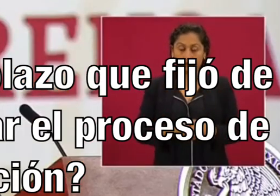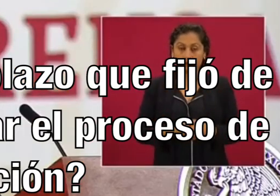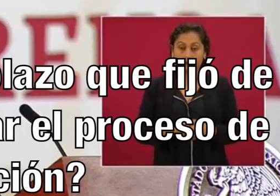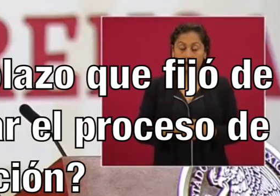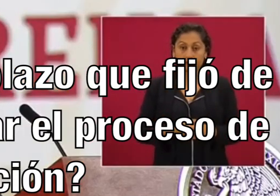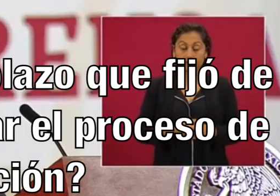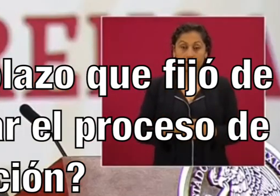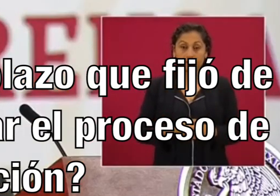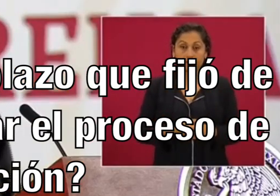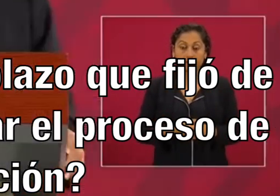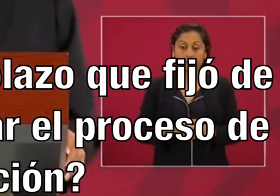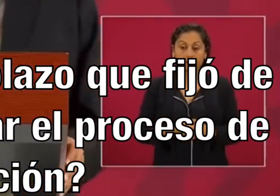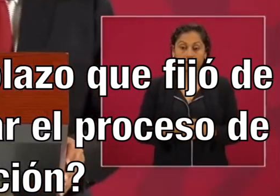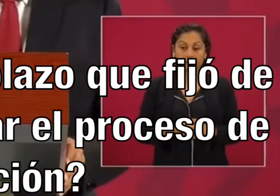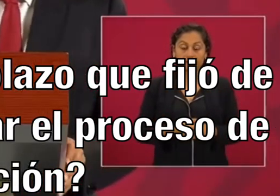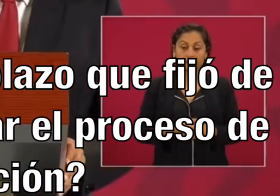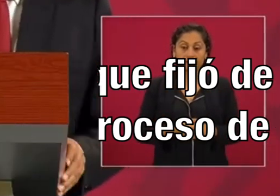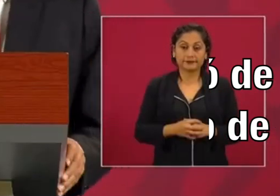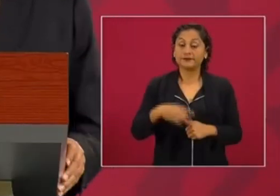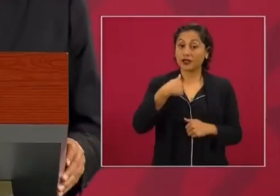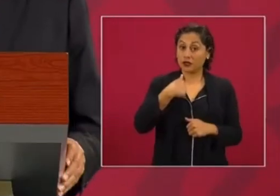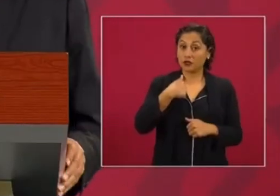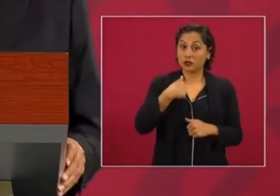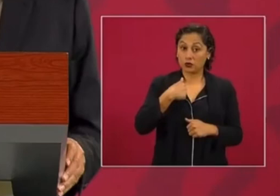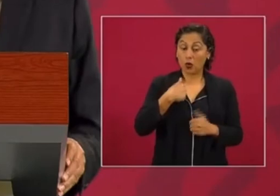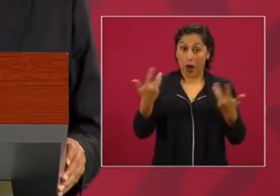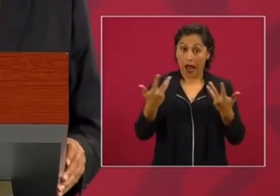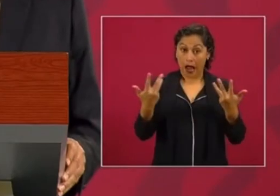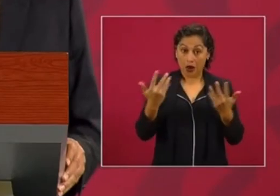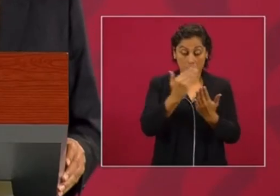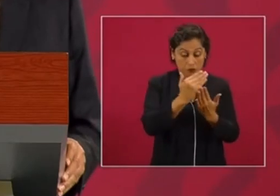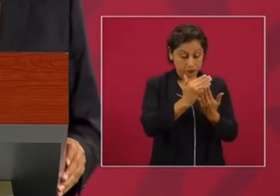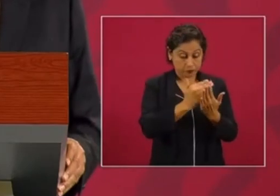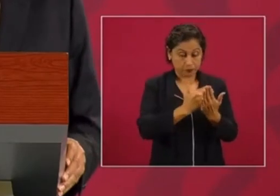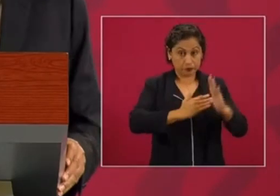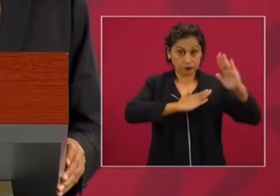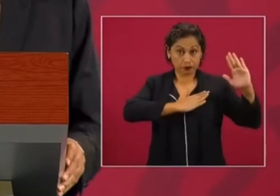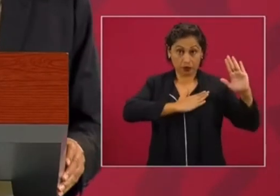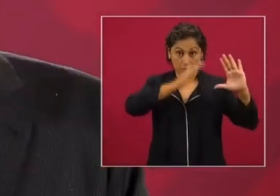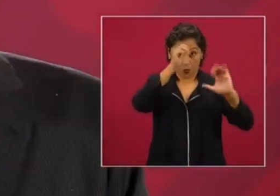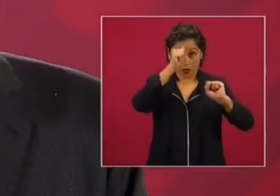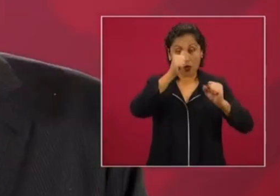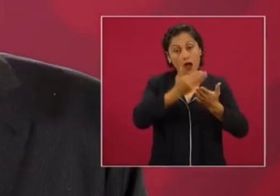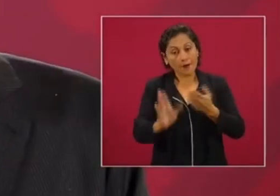estoy llevando a cabo compromisos nuevos,